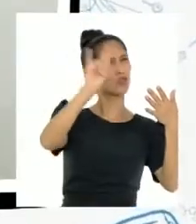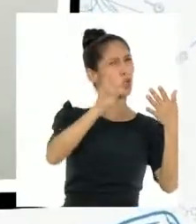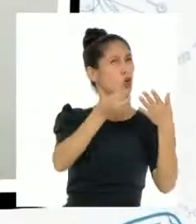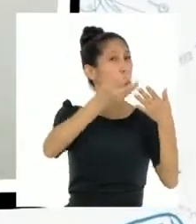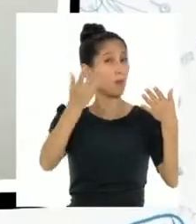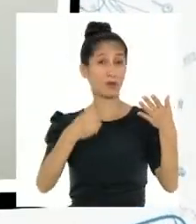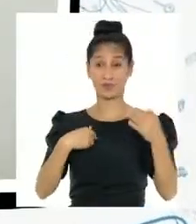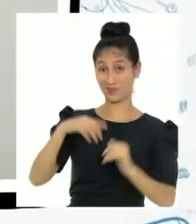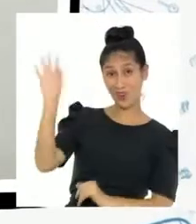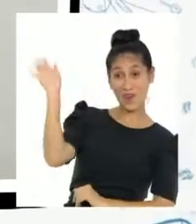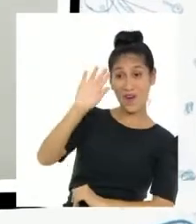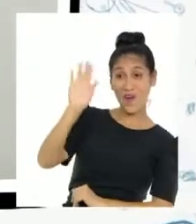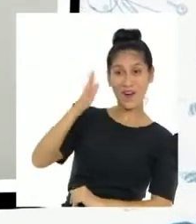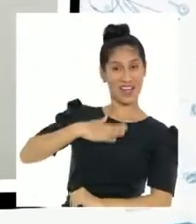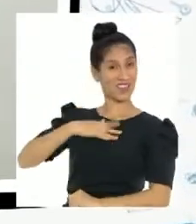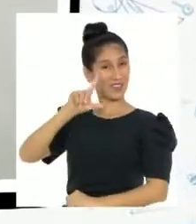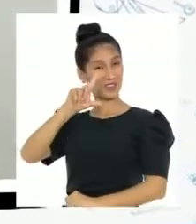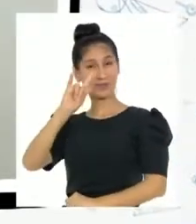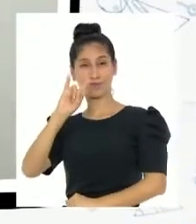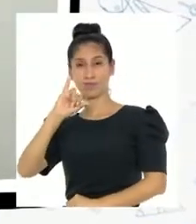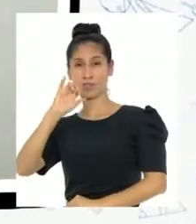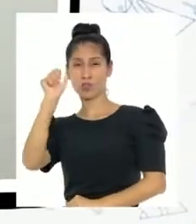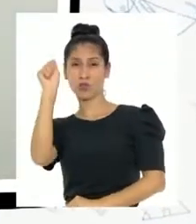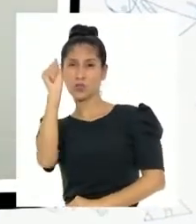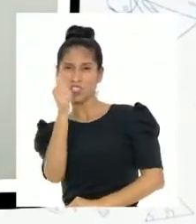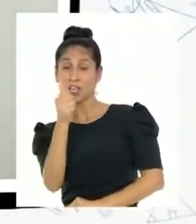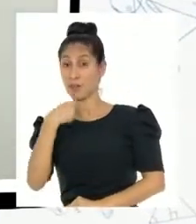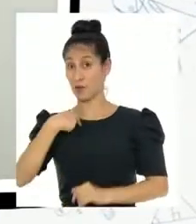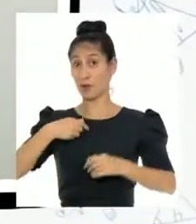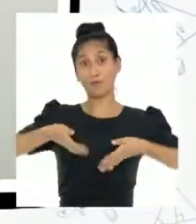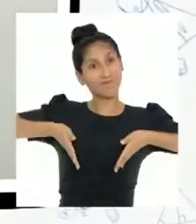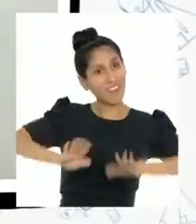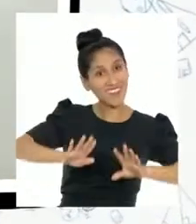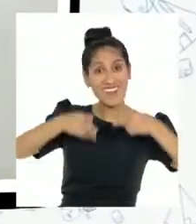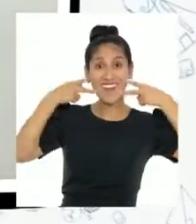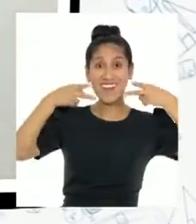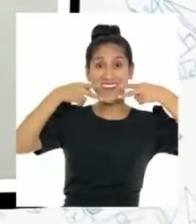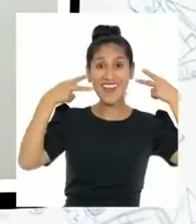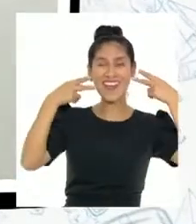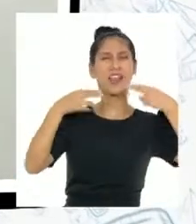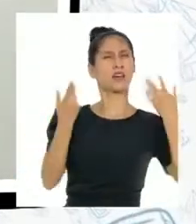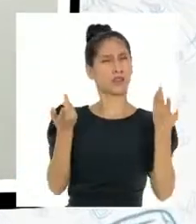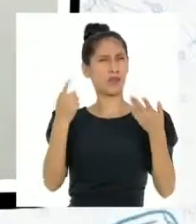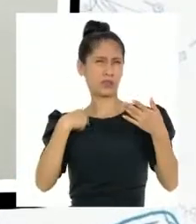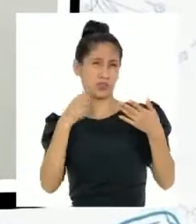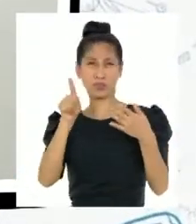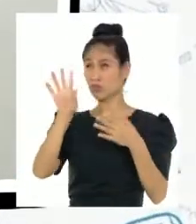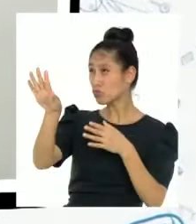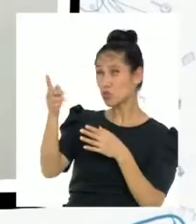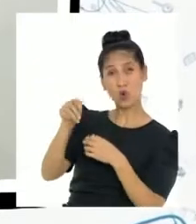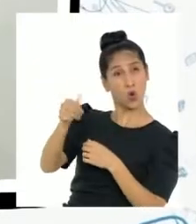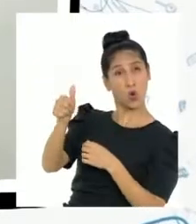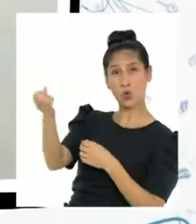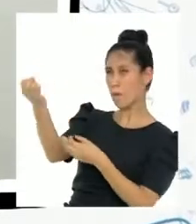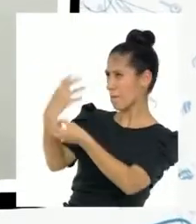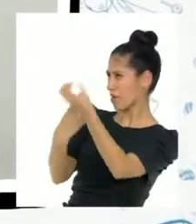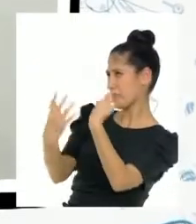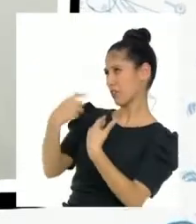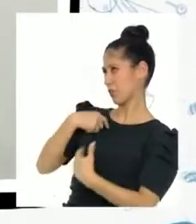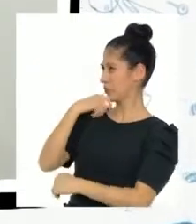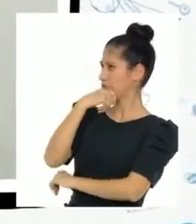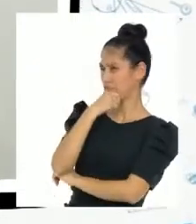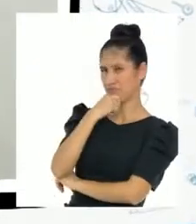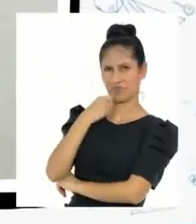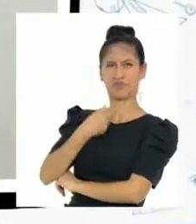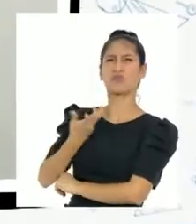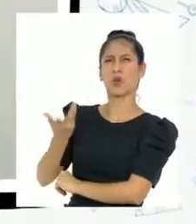Hola, soy Lisa Nicole García Pasavi, soy de la ciudad de Pucallpa y si no estoy de acuerdo con una idea planteada, lo que hago es mantener la